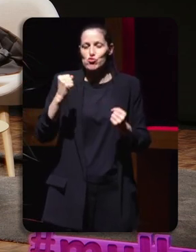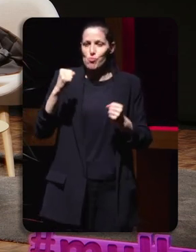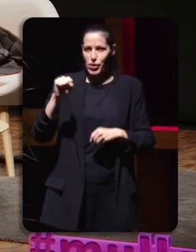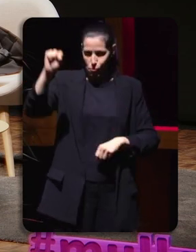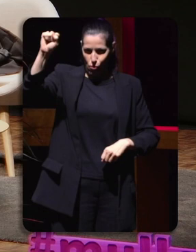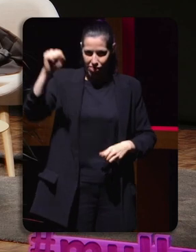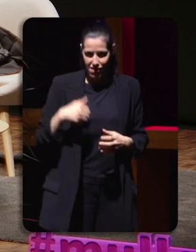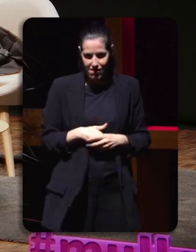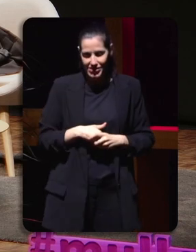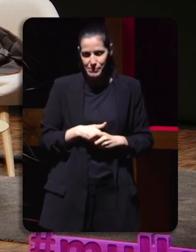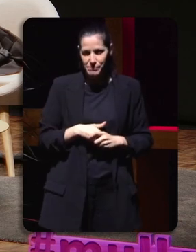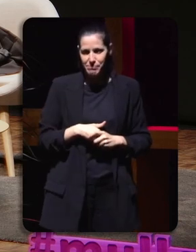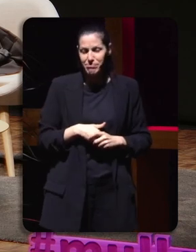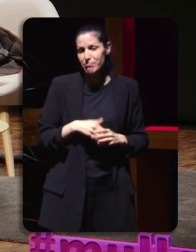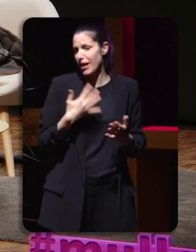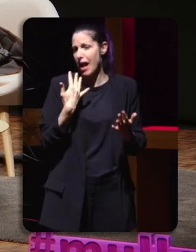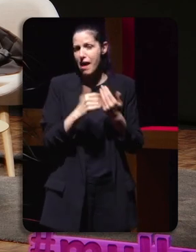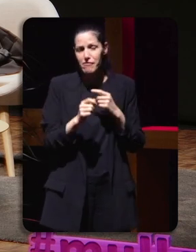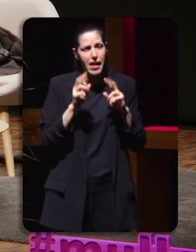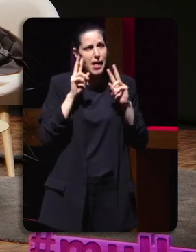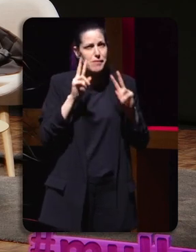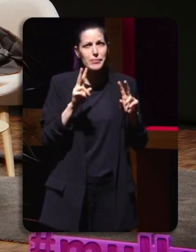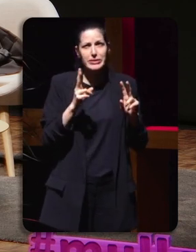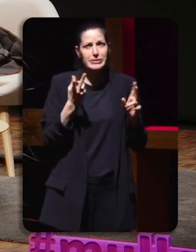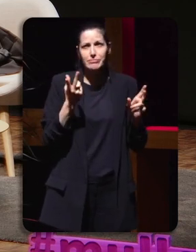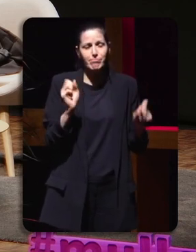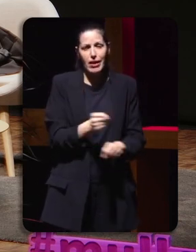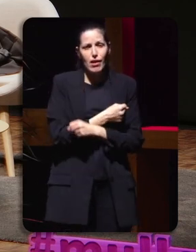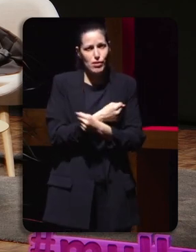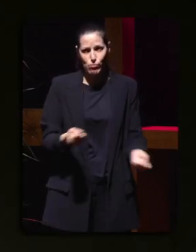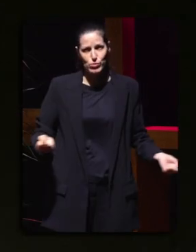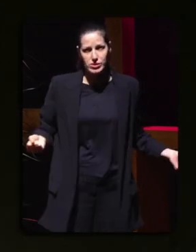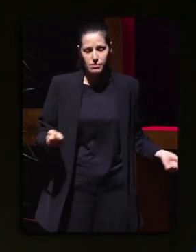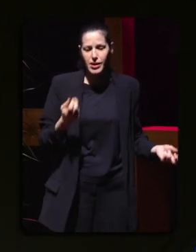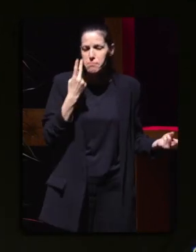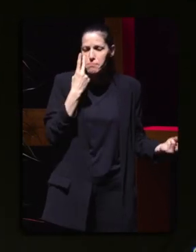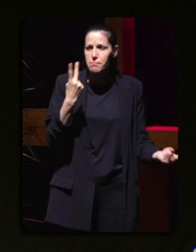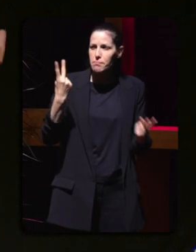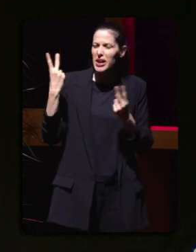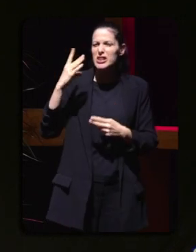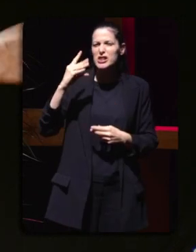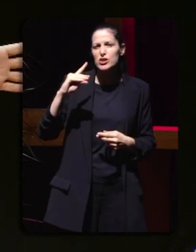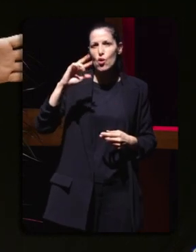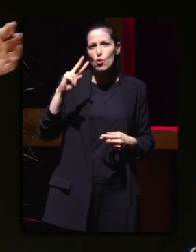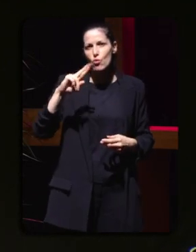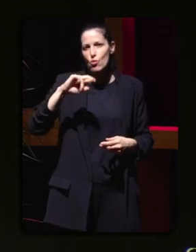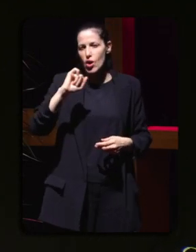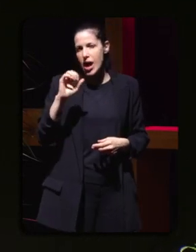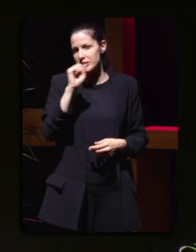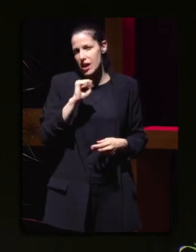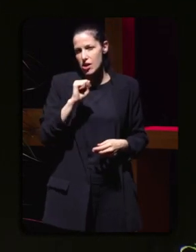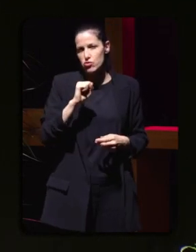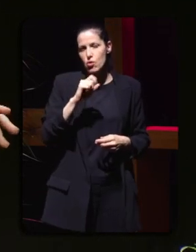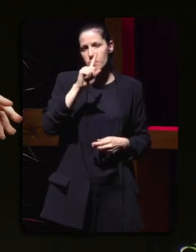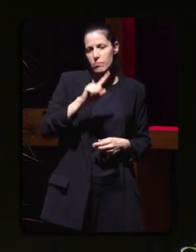empresa imposible en el mejor de los casos leemos a duras esto es del 87 Pero dice ella creo que la madre en